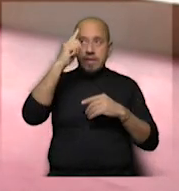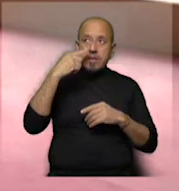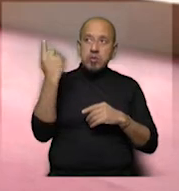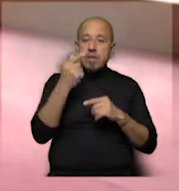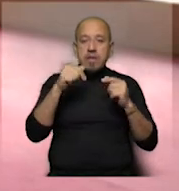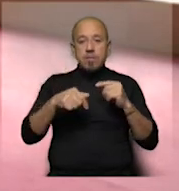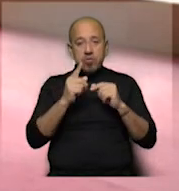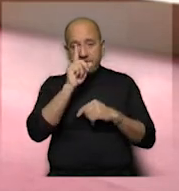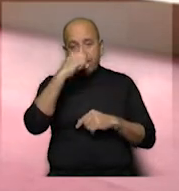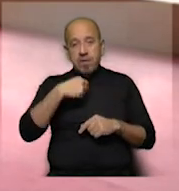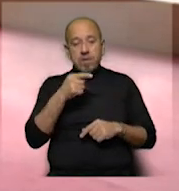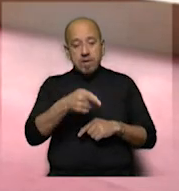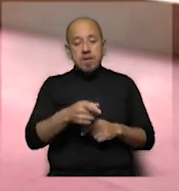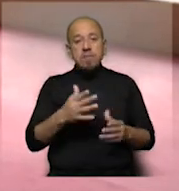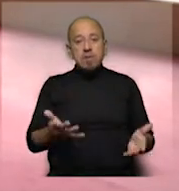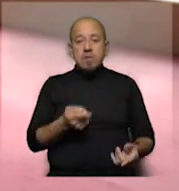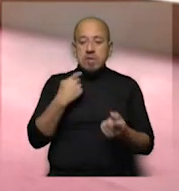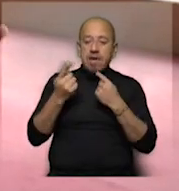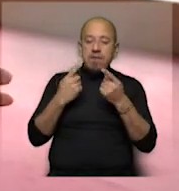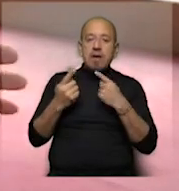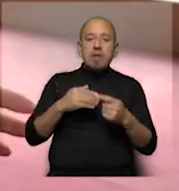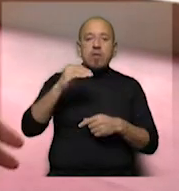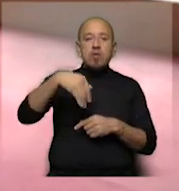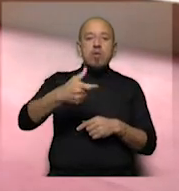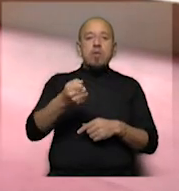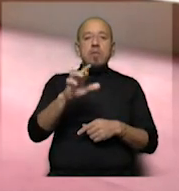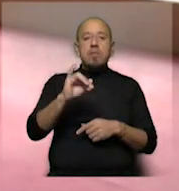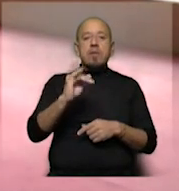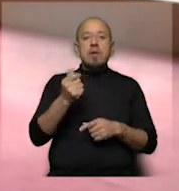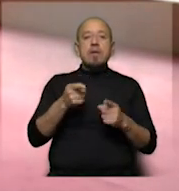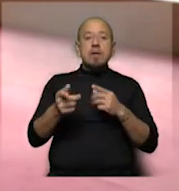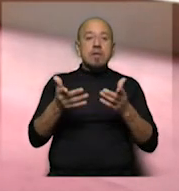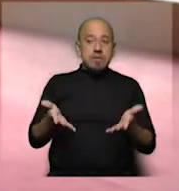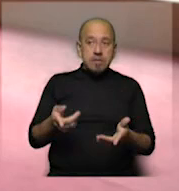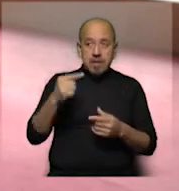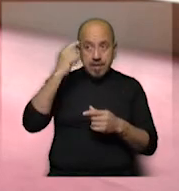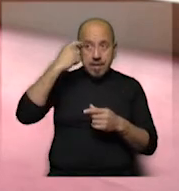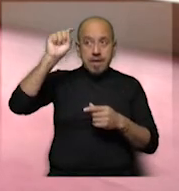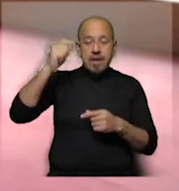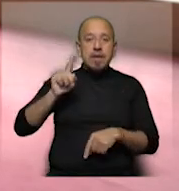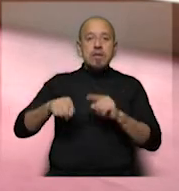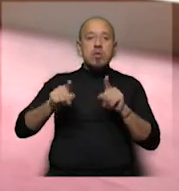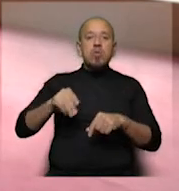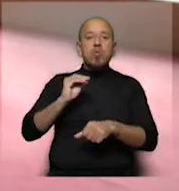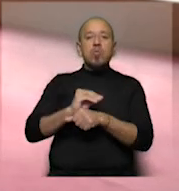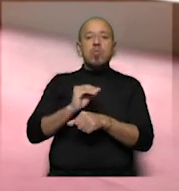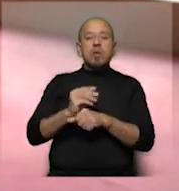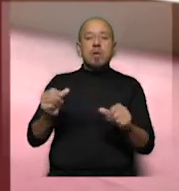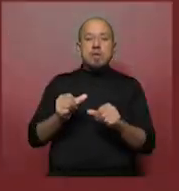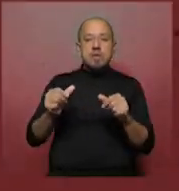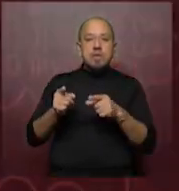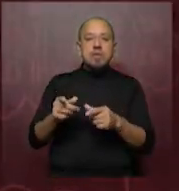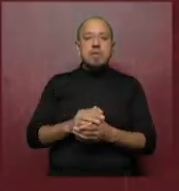en Montevideo y para eso vamos a charlar con María Silvina Garay, que es la creadora y gestora cultural que está a cargo de toda esta movida.